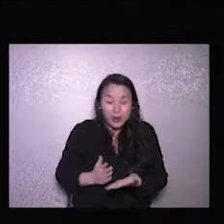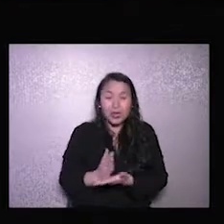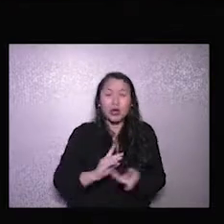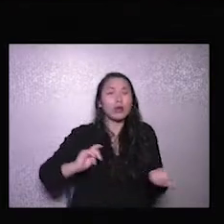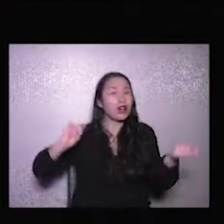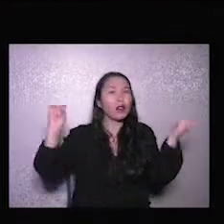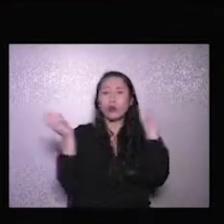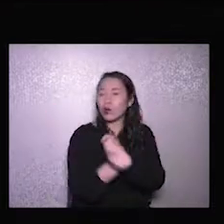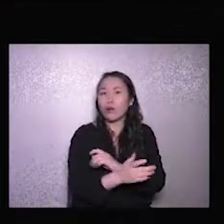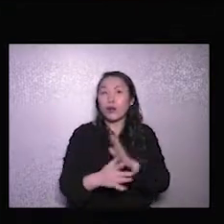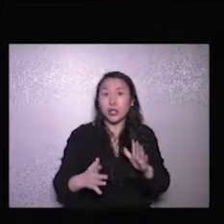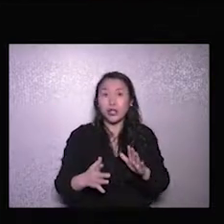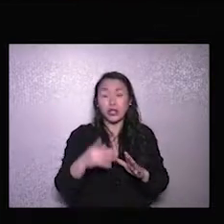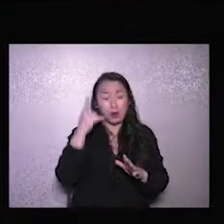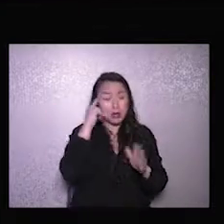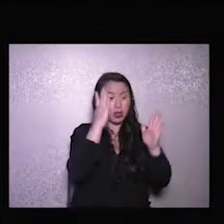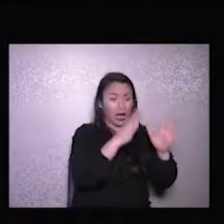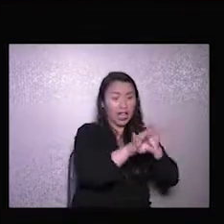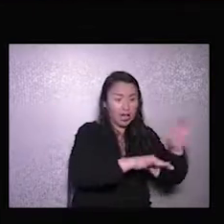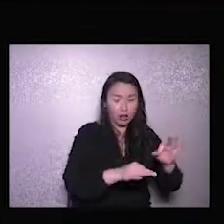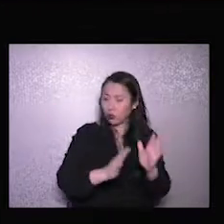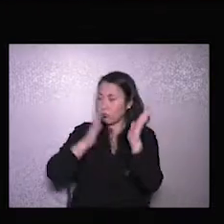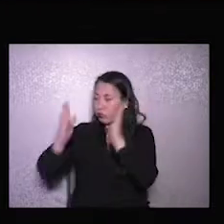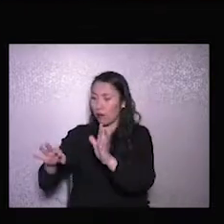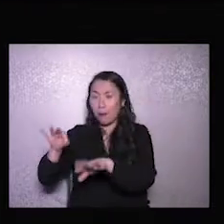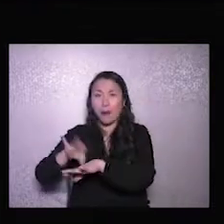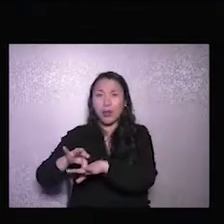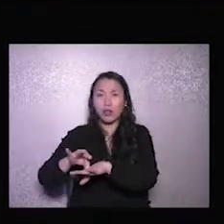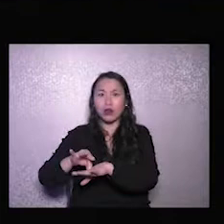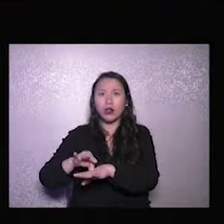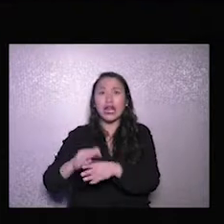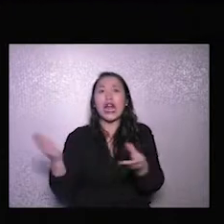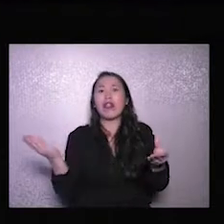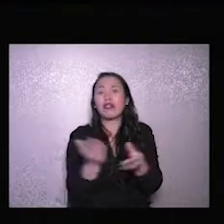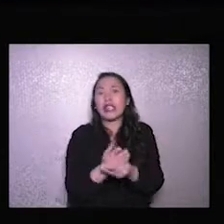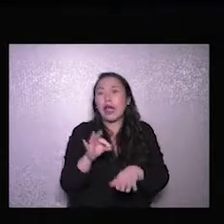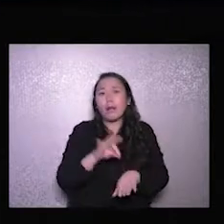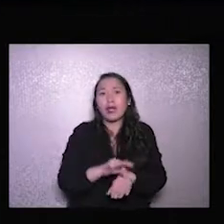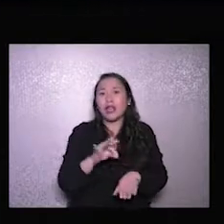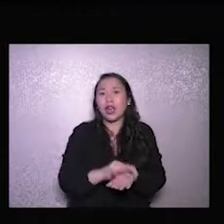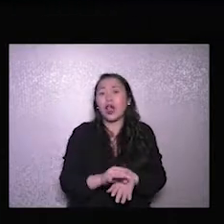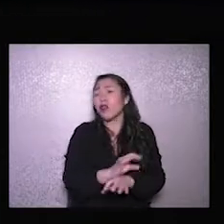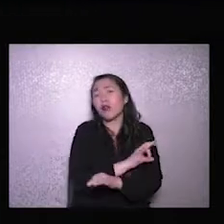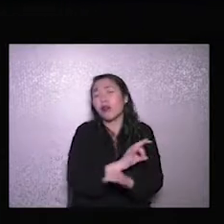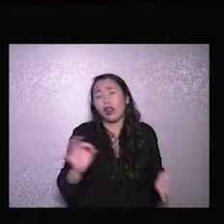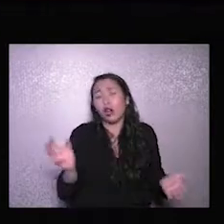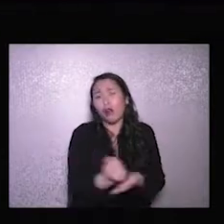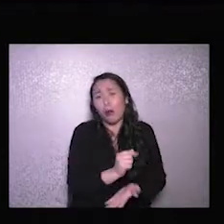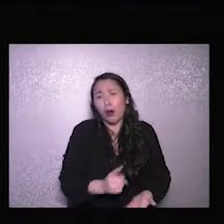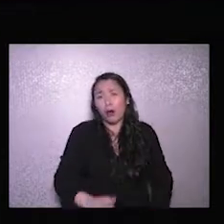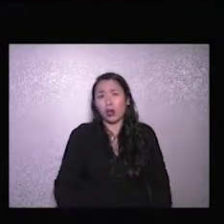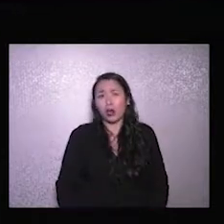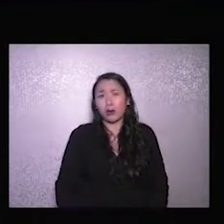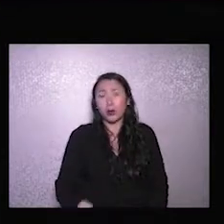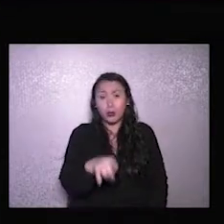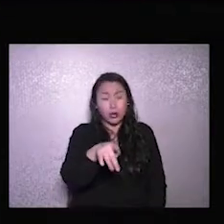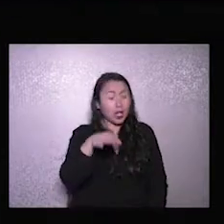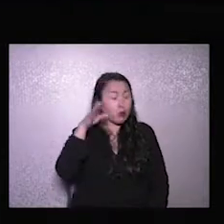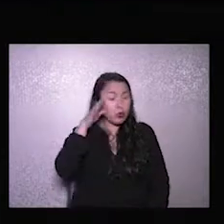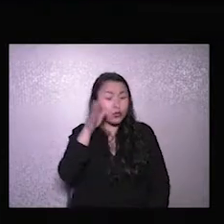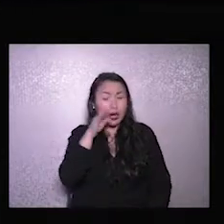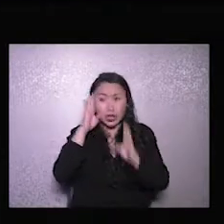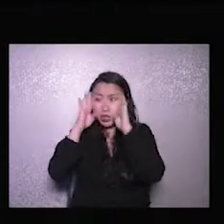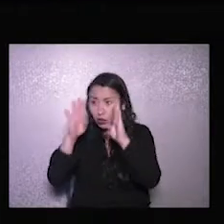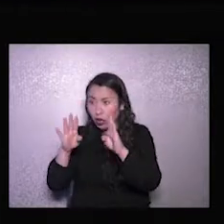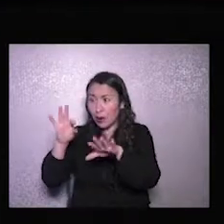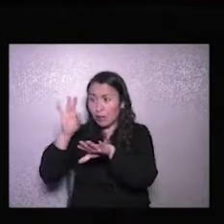seguimos pensando que aquí están los ingenieros, acá están los médicos, la ficha clínica no va a funcionar nunca. Porque si usted no escucha al